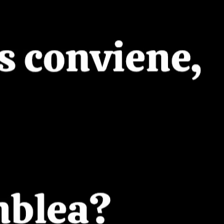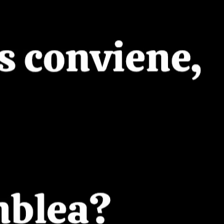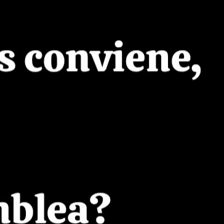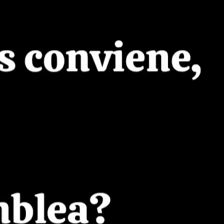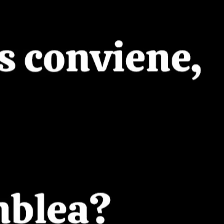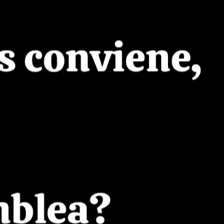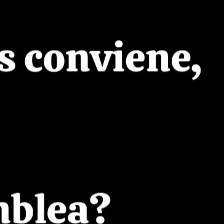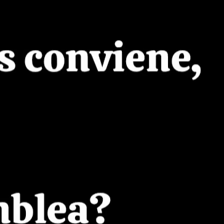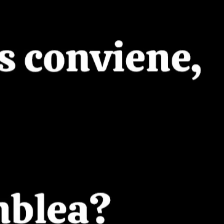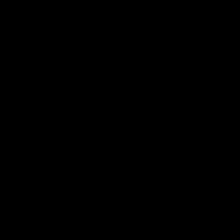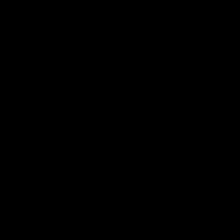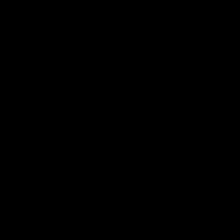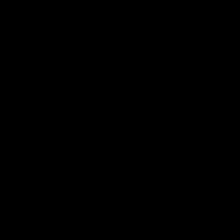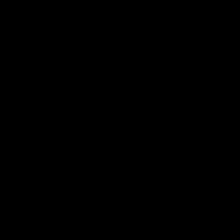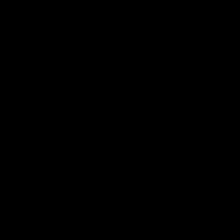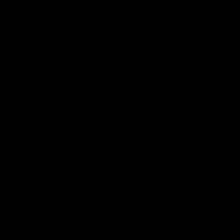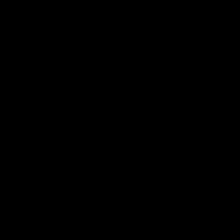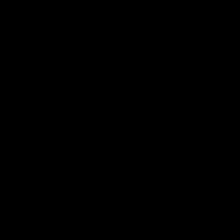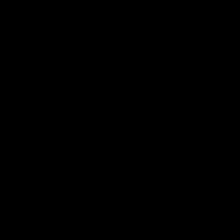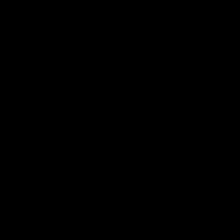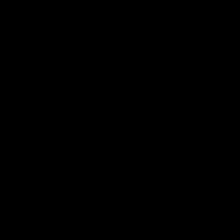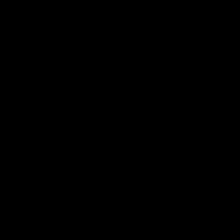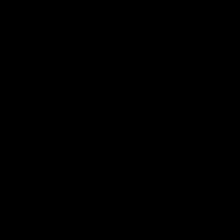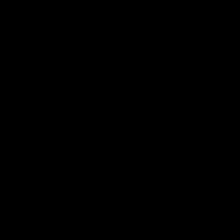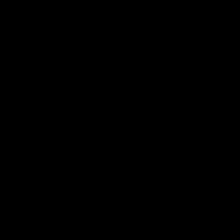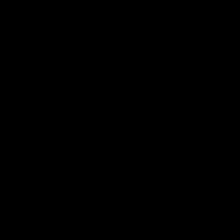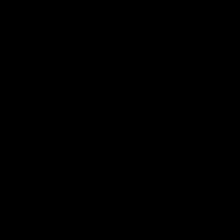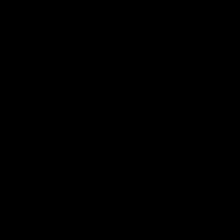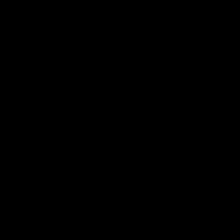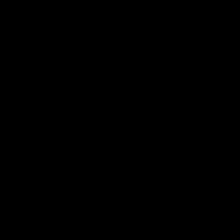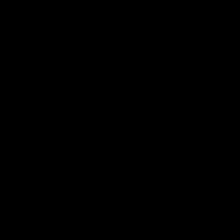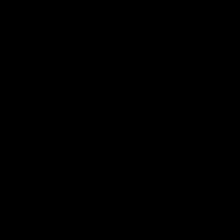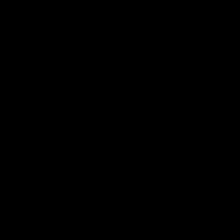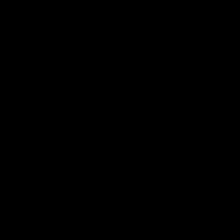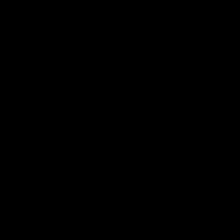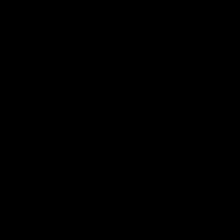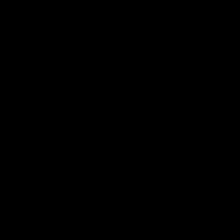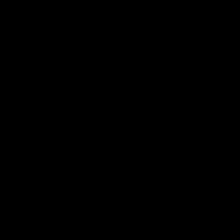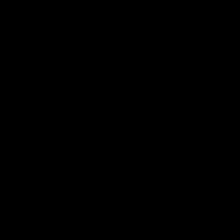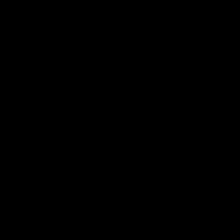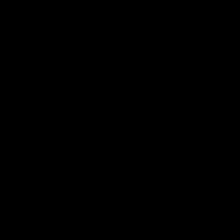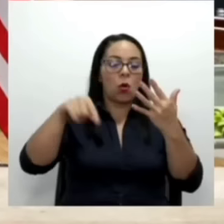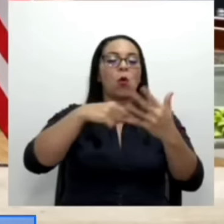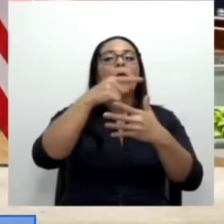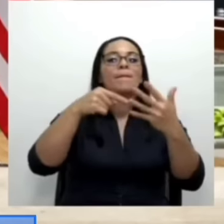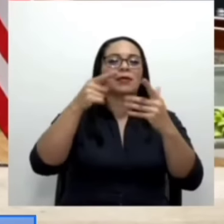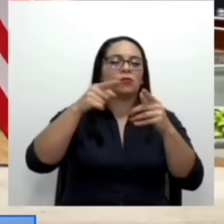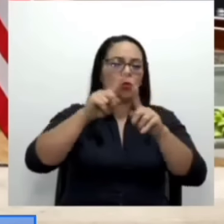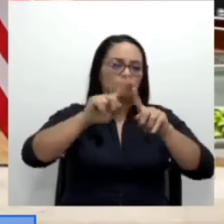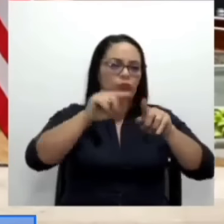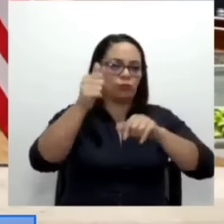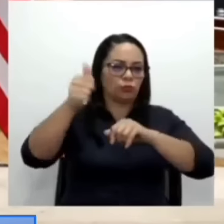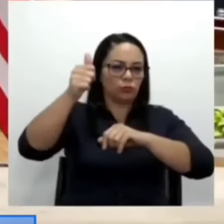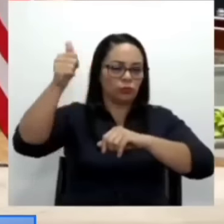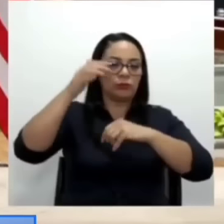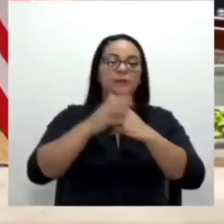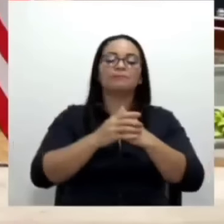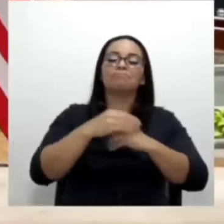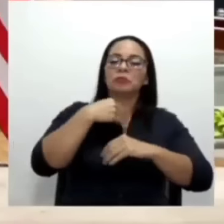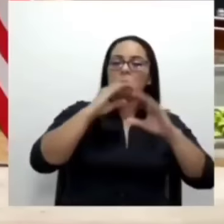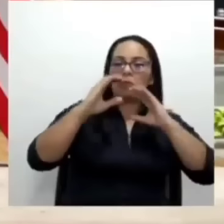de parte de la Asamblea? Vean el video, sorpréndanse y juzguen ustedes mismos. Iniciamos con usted, señor